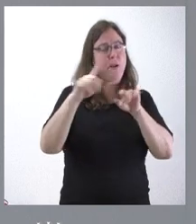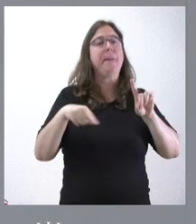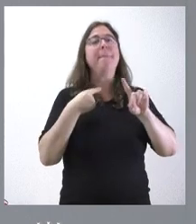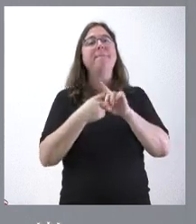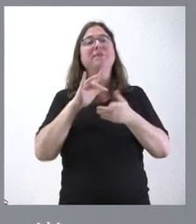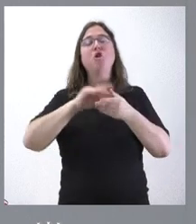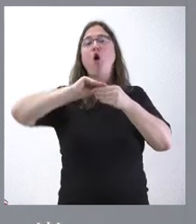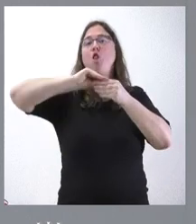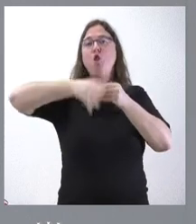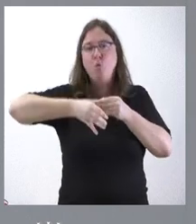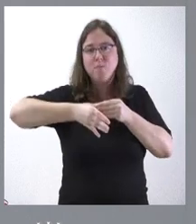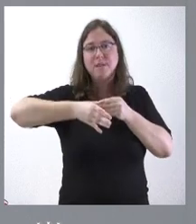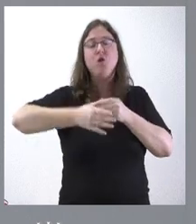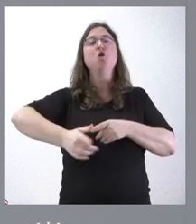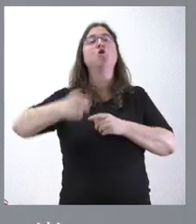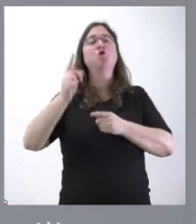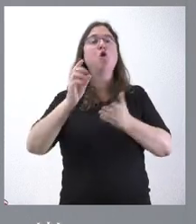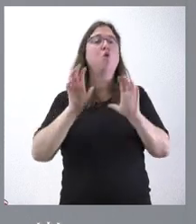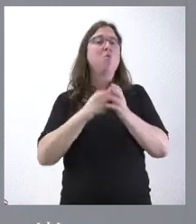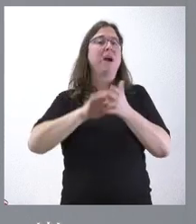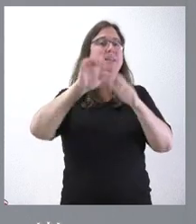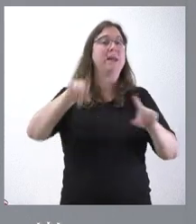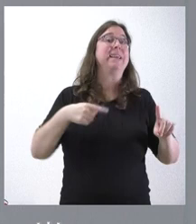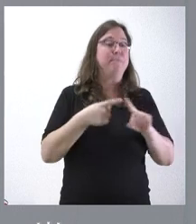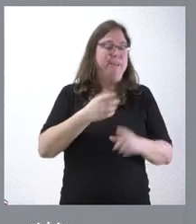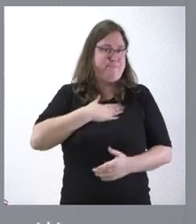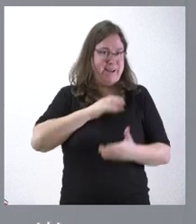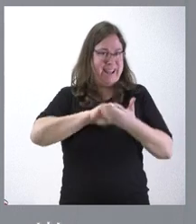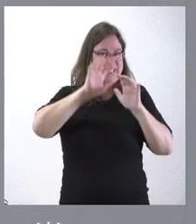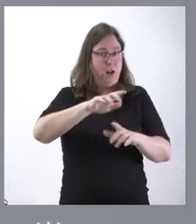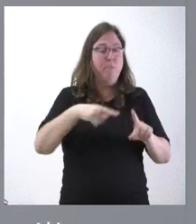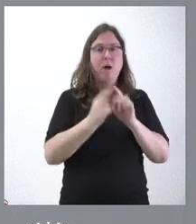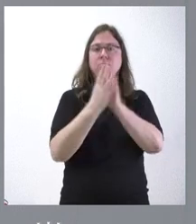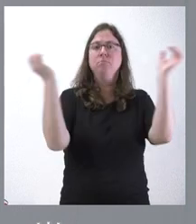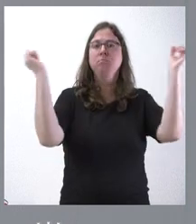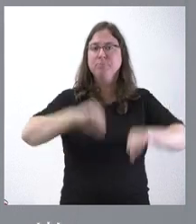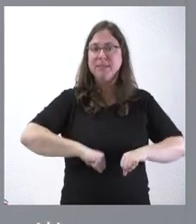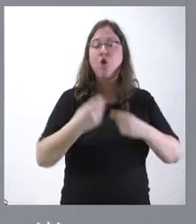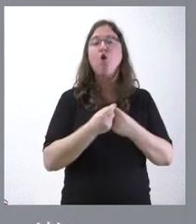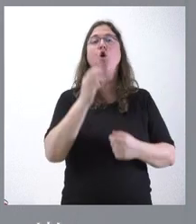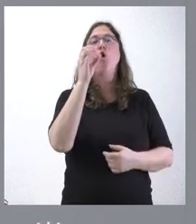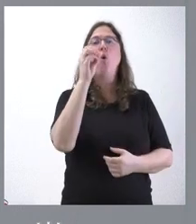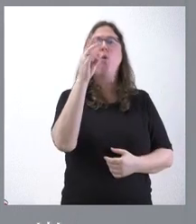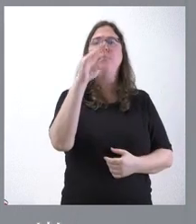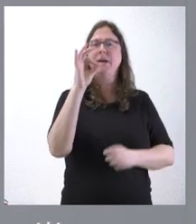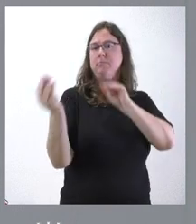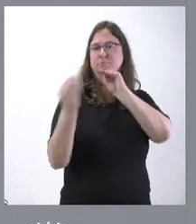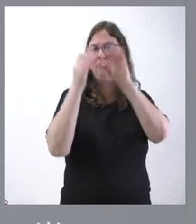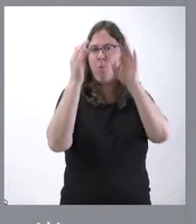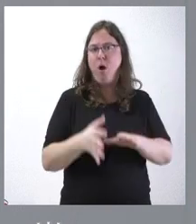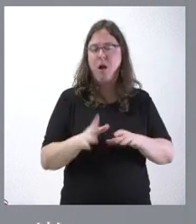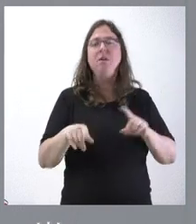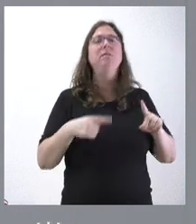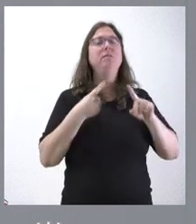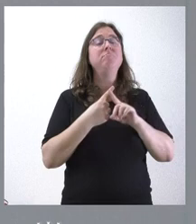un documento que no es el documento solo de la junta de Castilla León es el documento de Castilla y león porque está acordado con las sopas y lógicamente lo que ha quedado